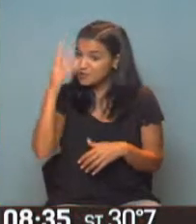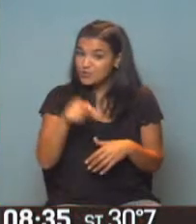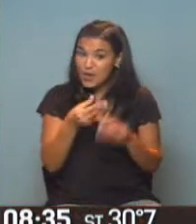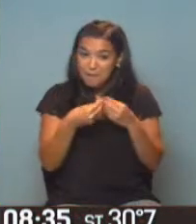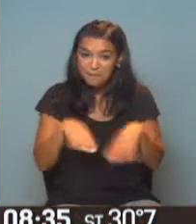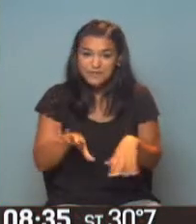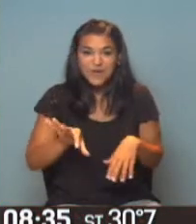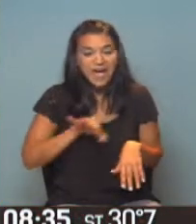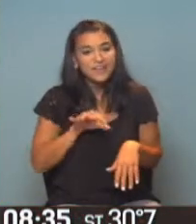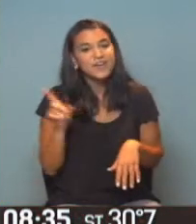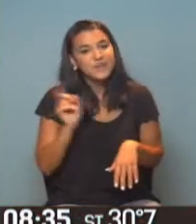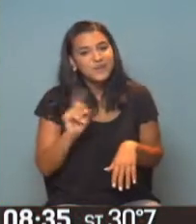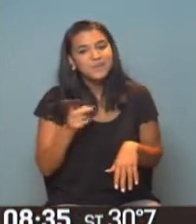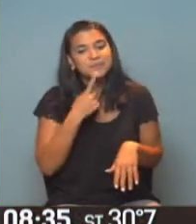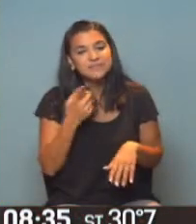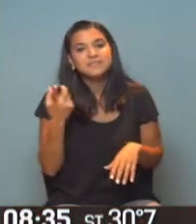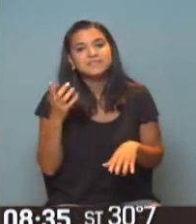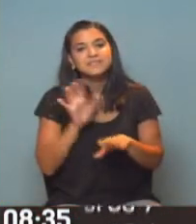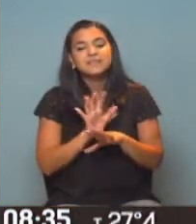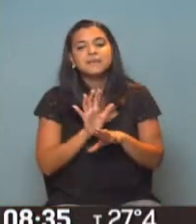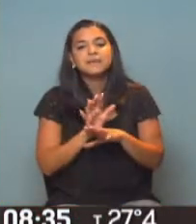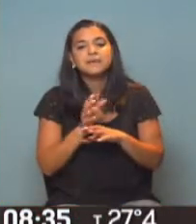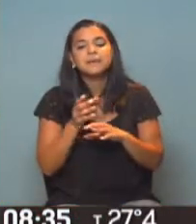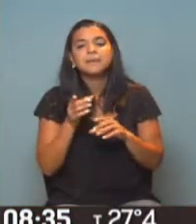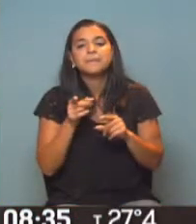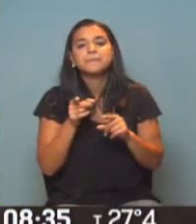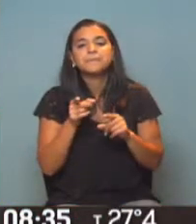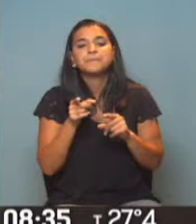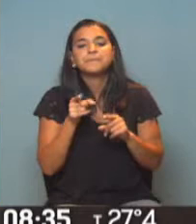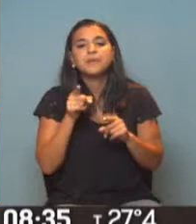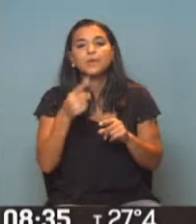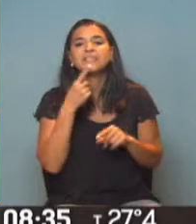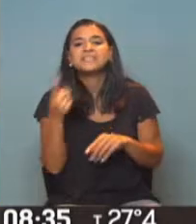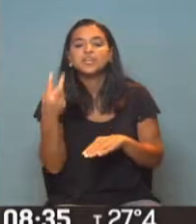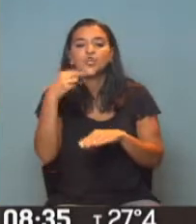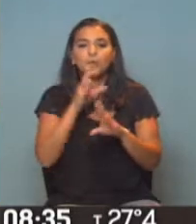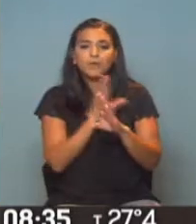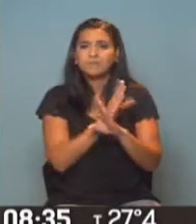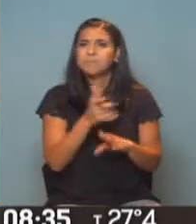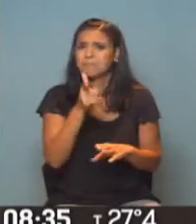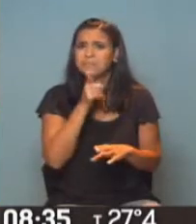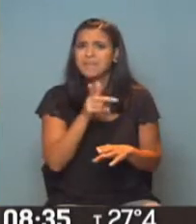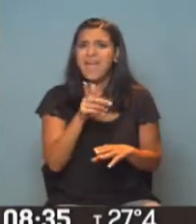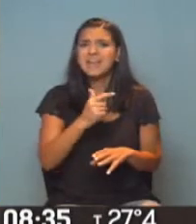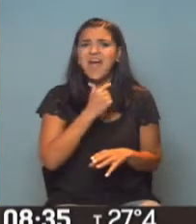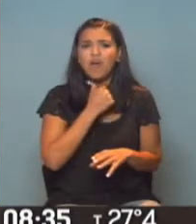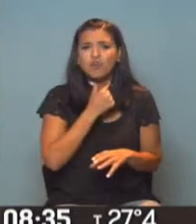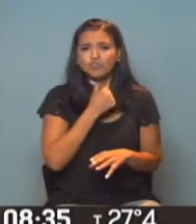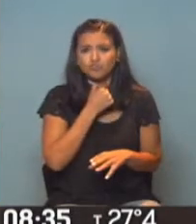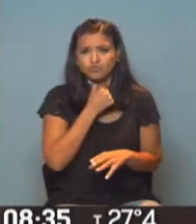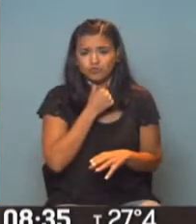bueno hay que hay que remar lo para empezar ahora decís en noviembre creo que en agosto ya lo venda con los